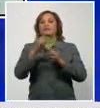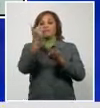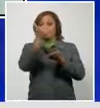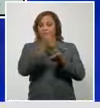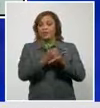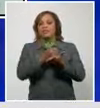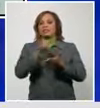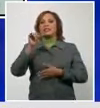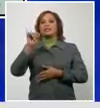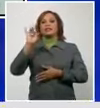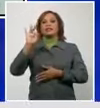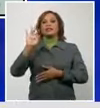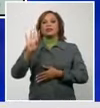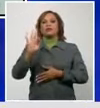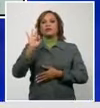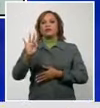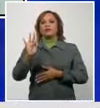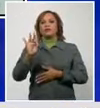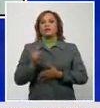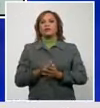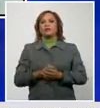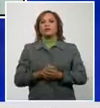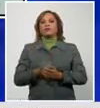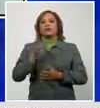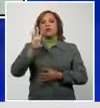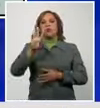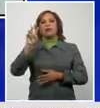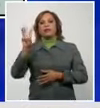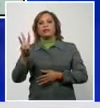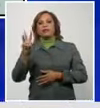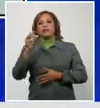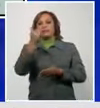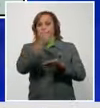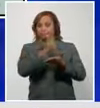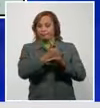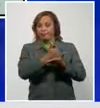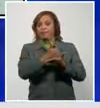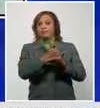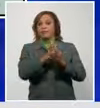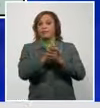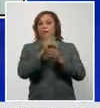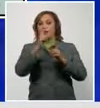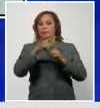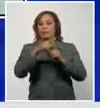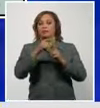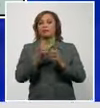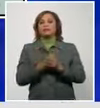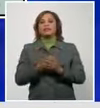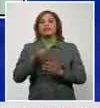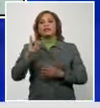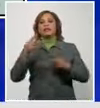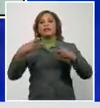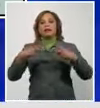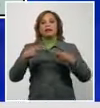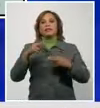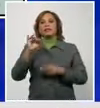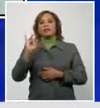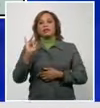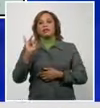la COVID, 43 del municipio Matanzas, 6 de Cárdenas, 7 de Jagüey